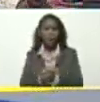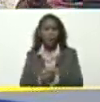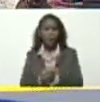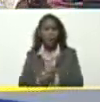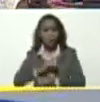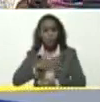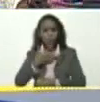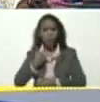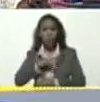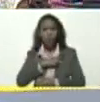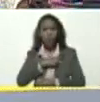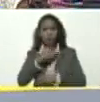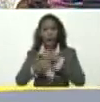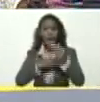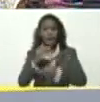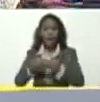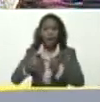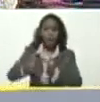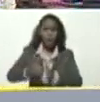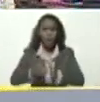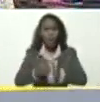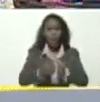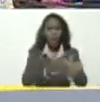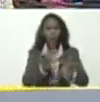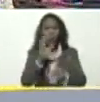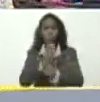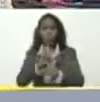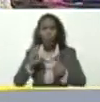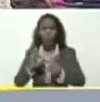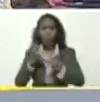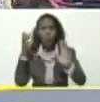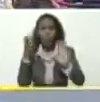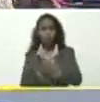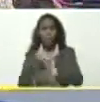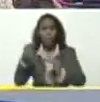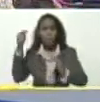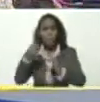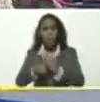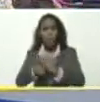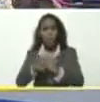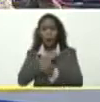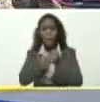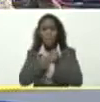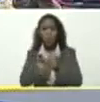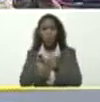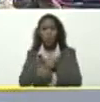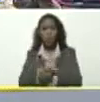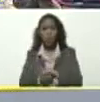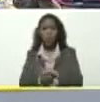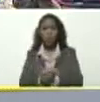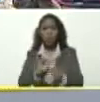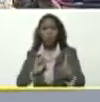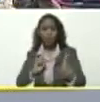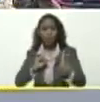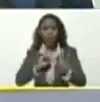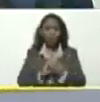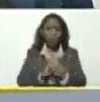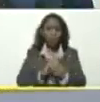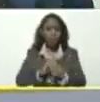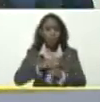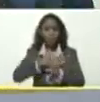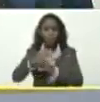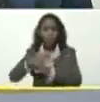podemos nosotros, por la vía de las relaciones culturales, profundizar el amor, la cercanía y la cooperación con